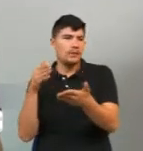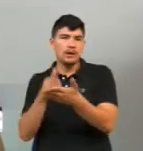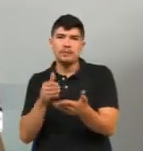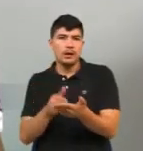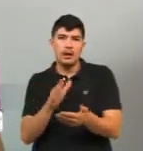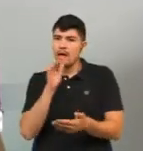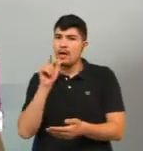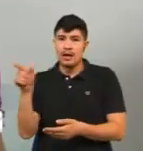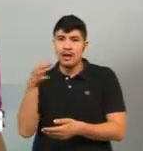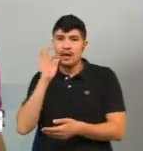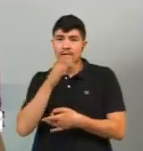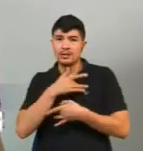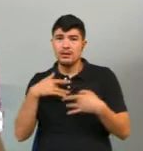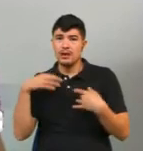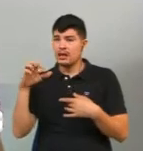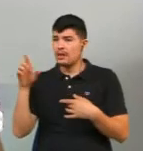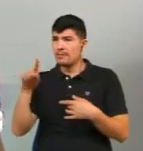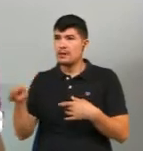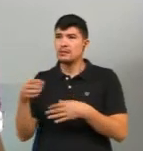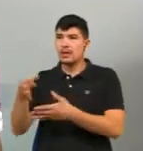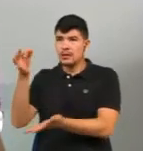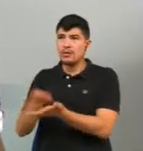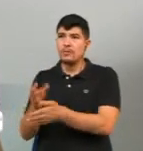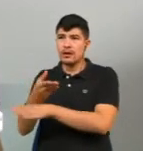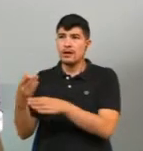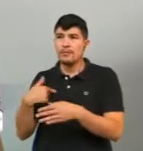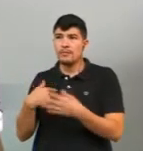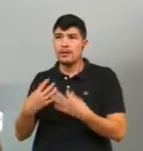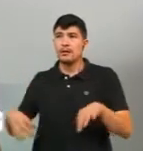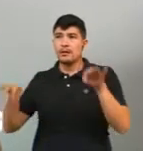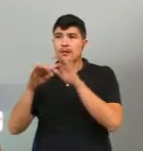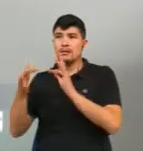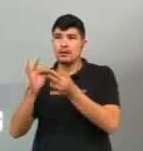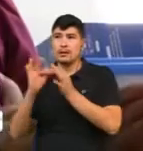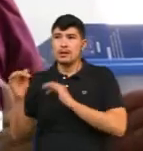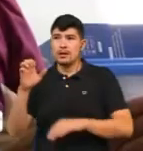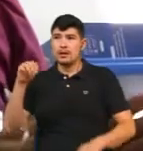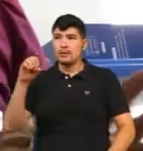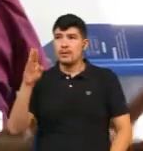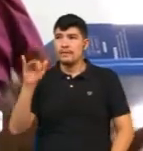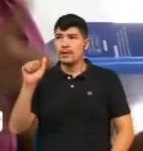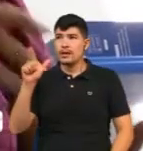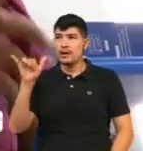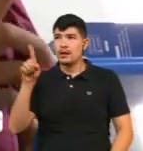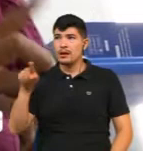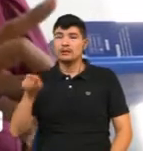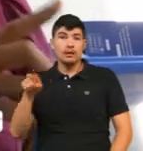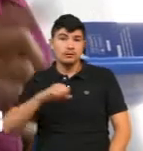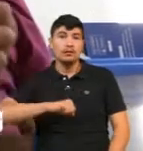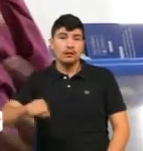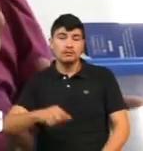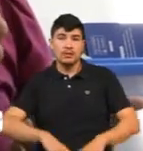que Café Salud EPS cumpla con mi requerimiento, que es de vital importancia: terapias de hemodiálisis. Yelixa reclama el derecho a la